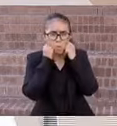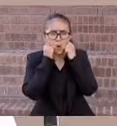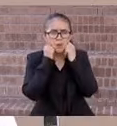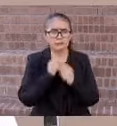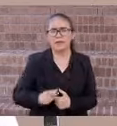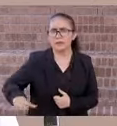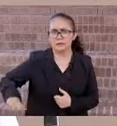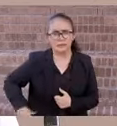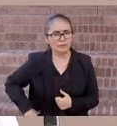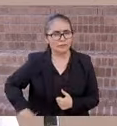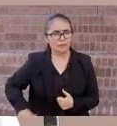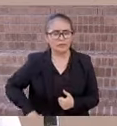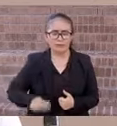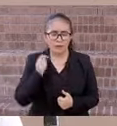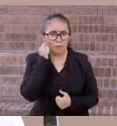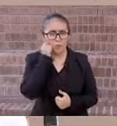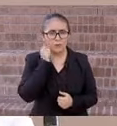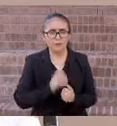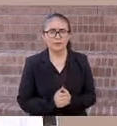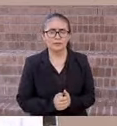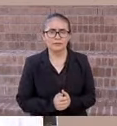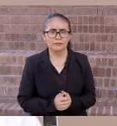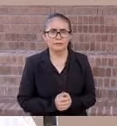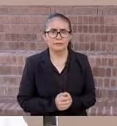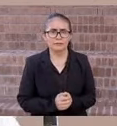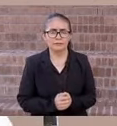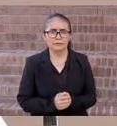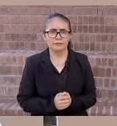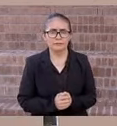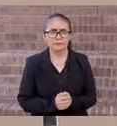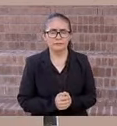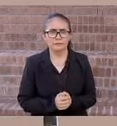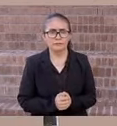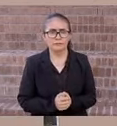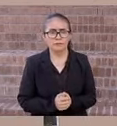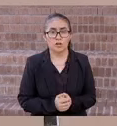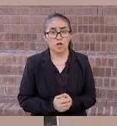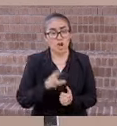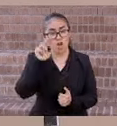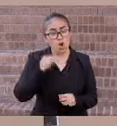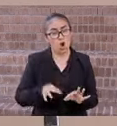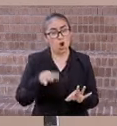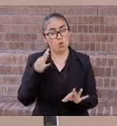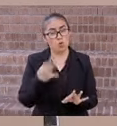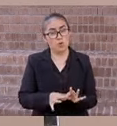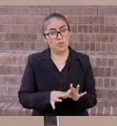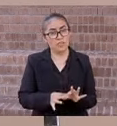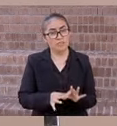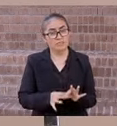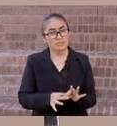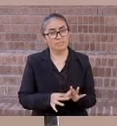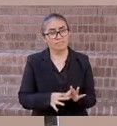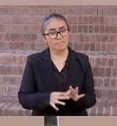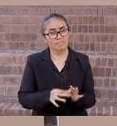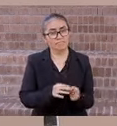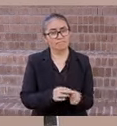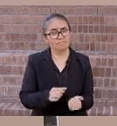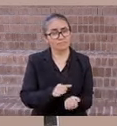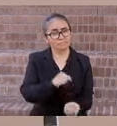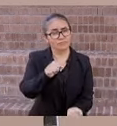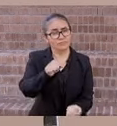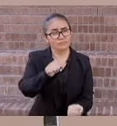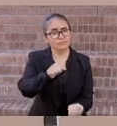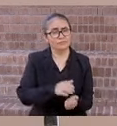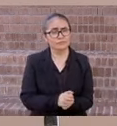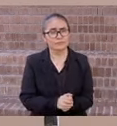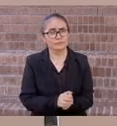gobierno si no se cumpliera ese mandato constitucional se